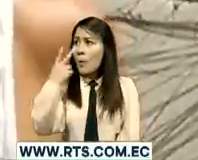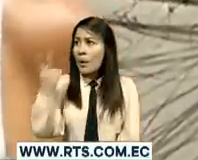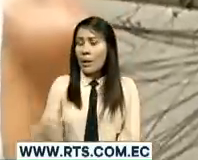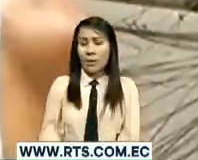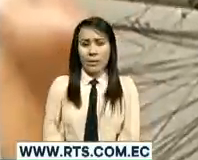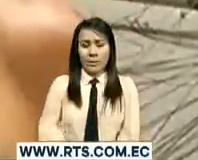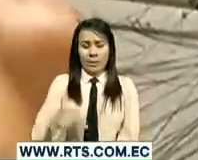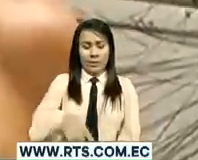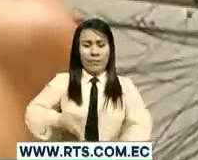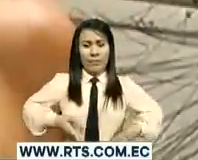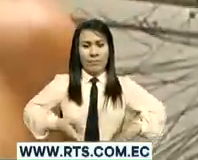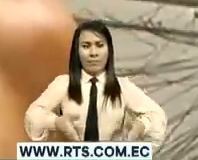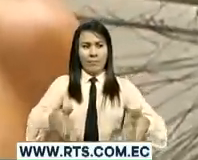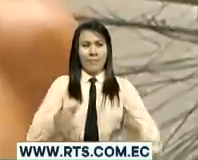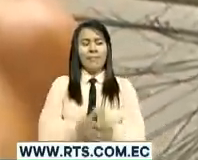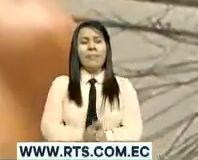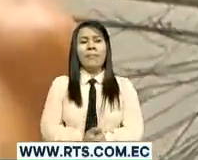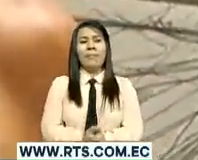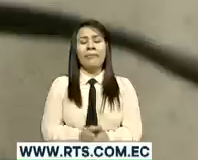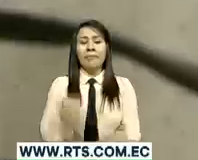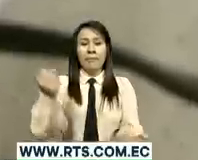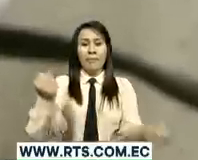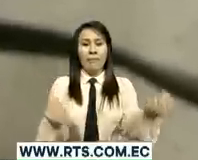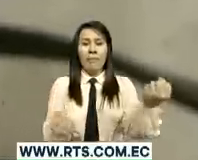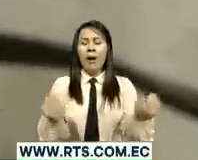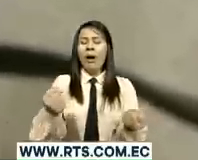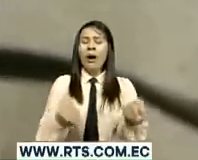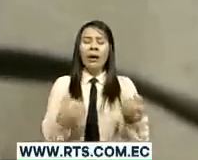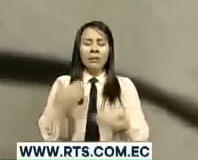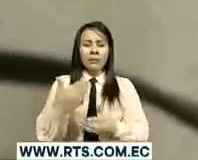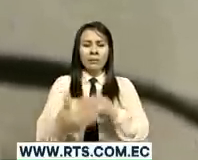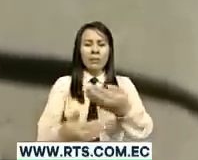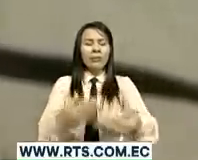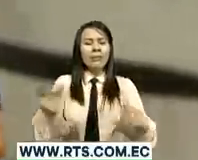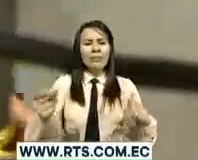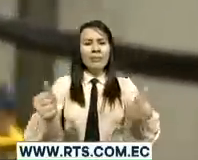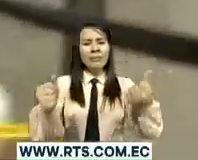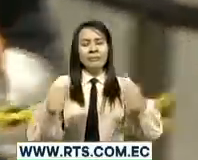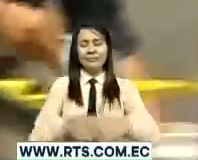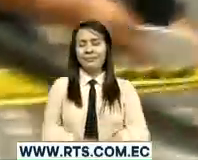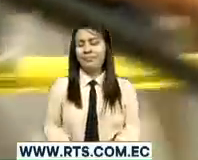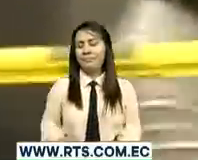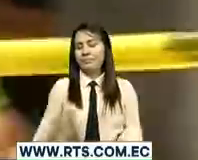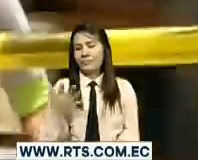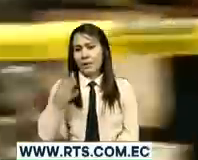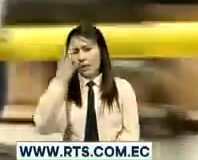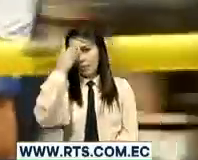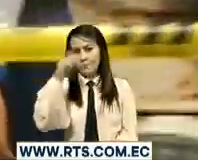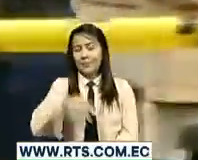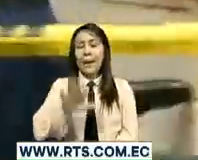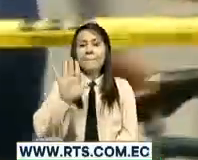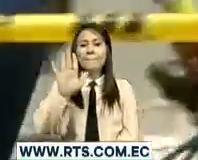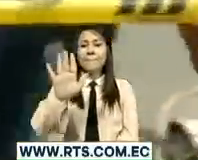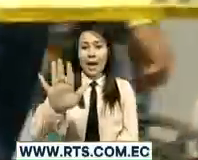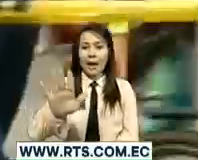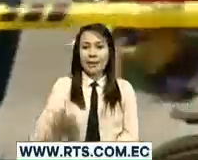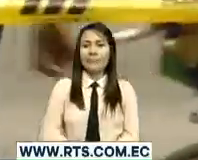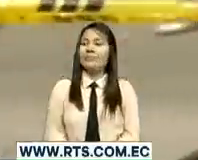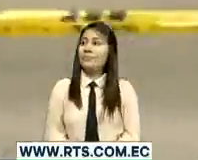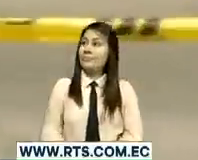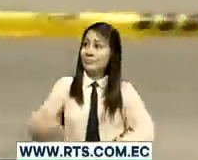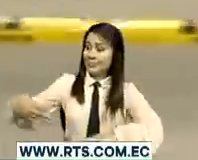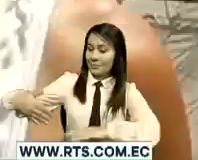calle no los carros no avanzan muy rápido, porque aquí hay una principal, porque aquí hay un pare. Esta calle no es de